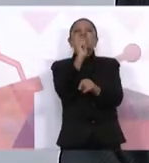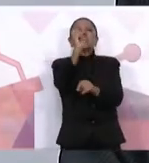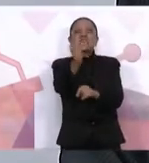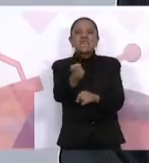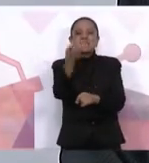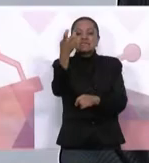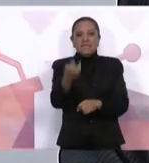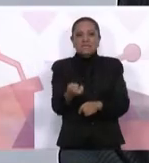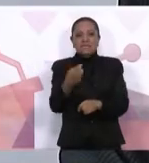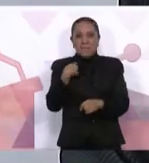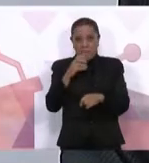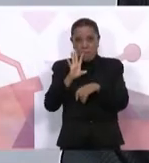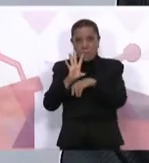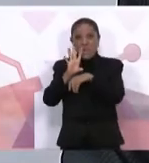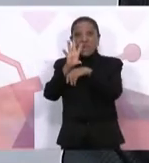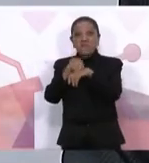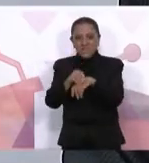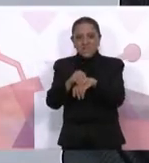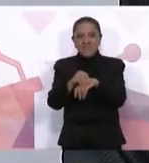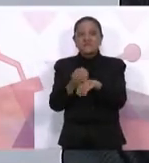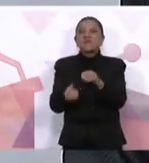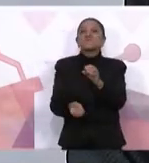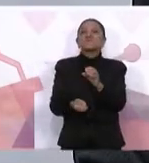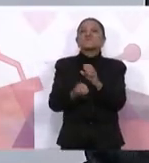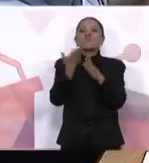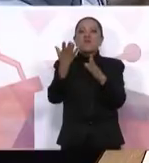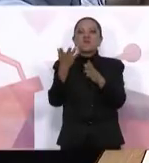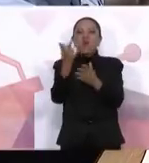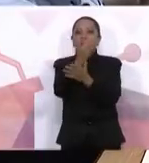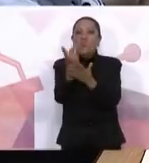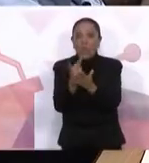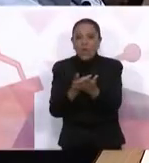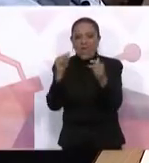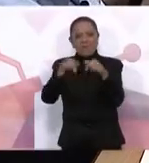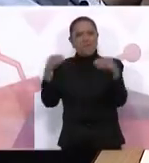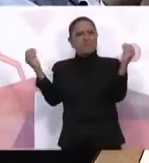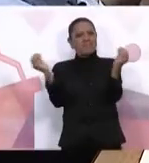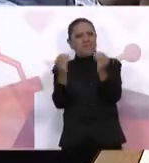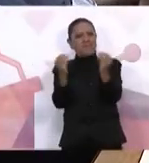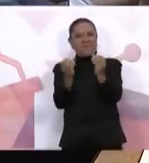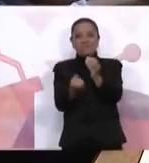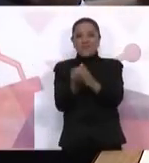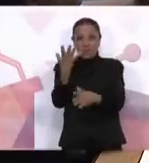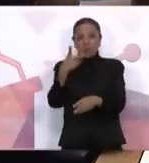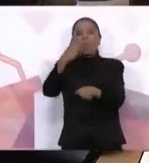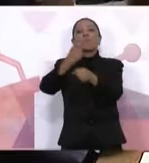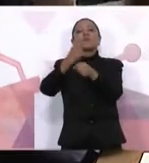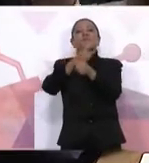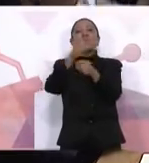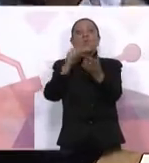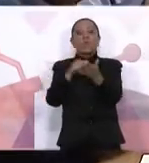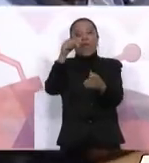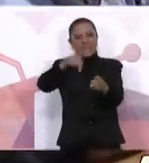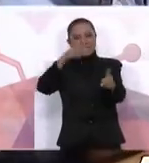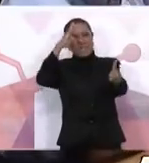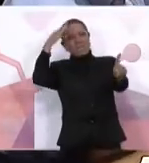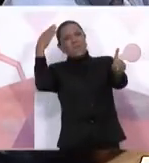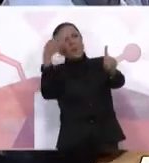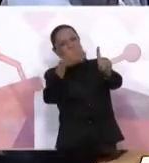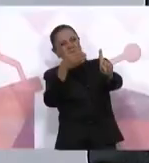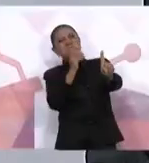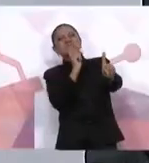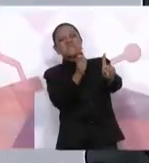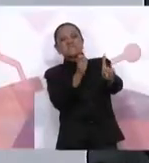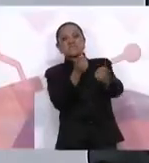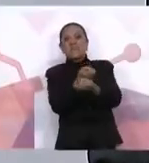permiten novedoso formato de debate en primer lugar este ejercicio tiene por objeto proporcionar a la